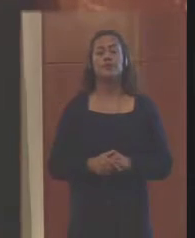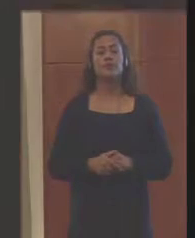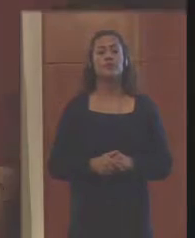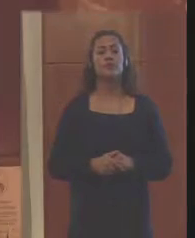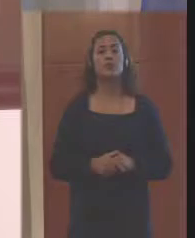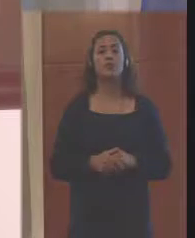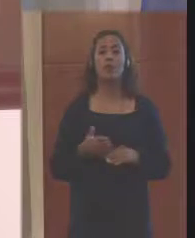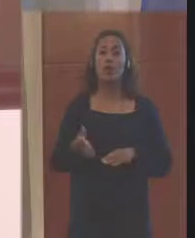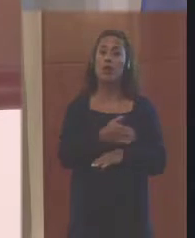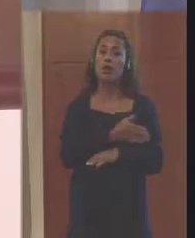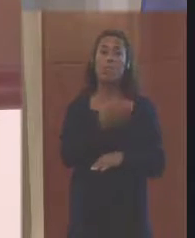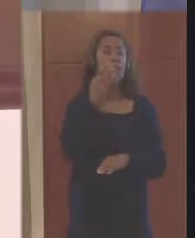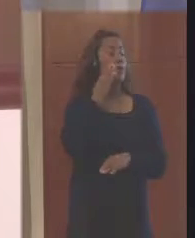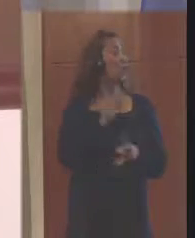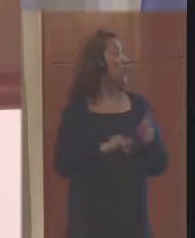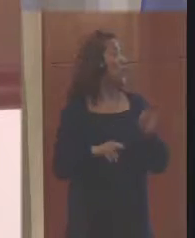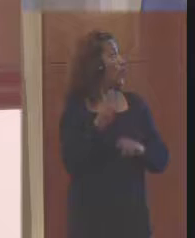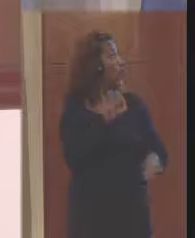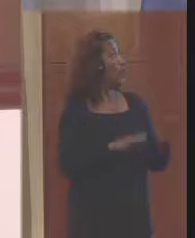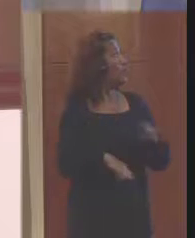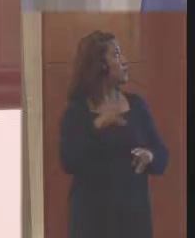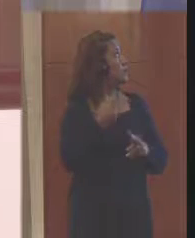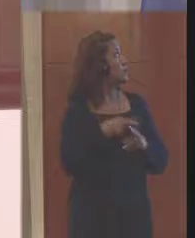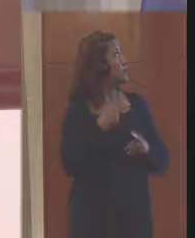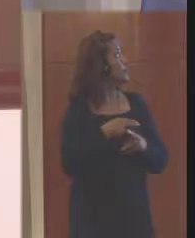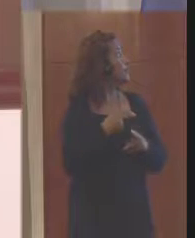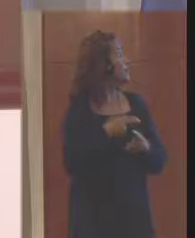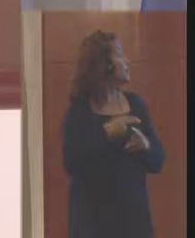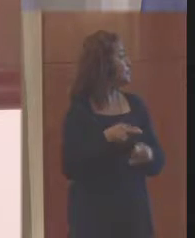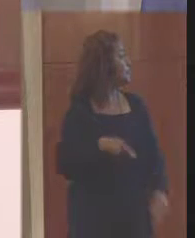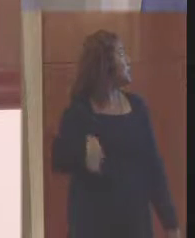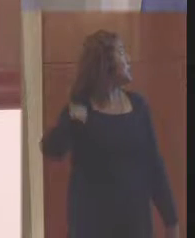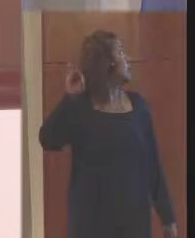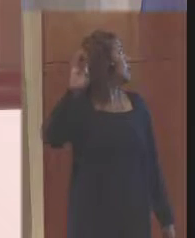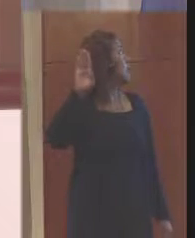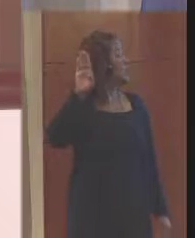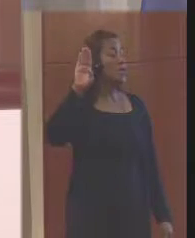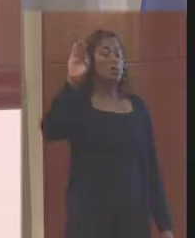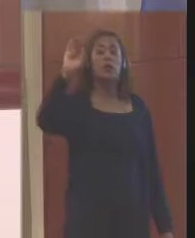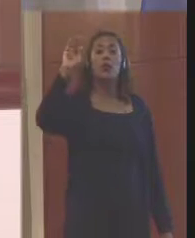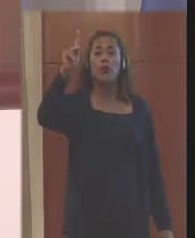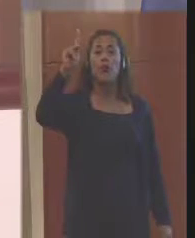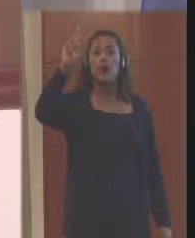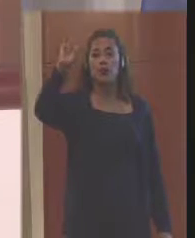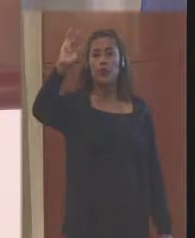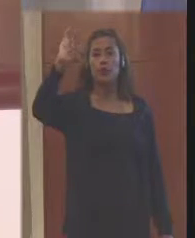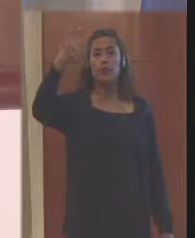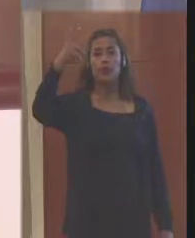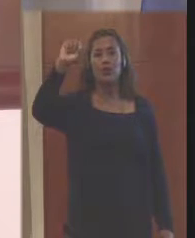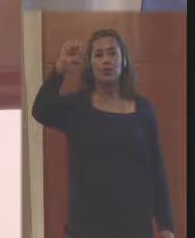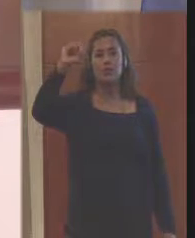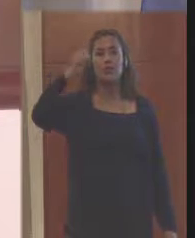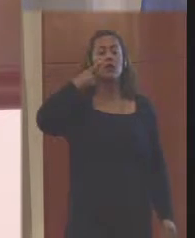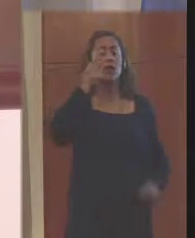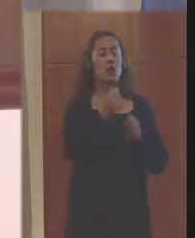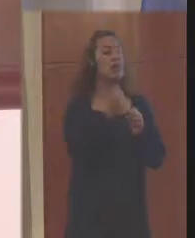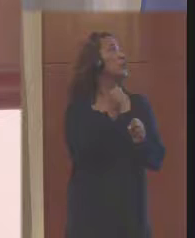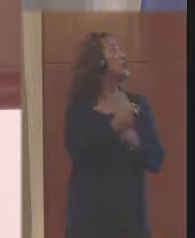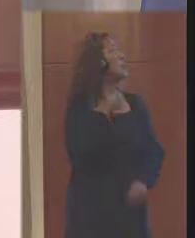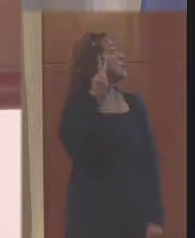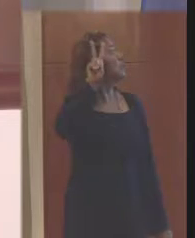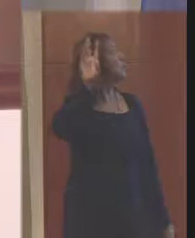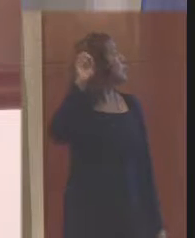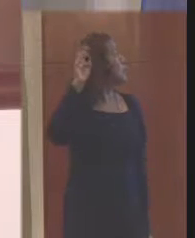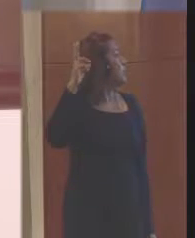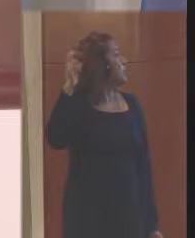Un estudio del BIS, el Bank for International Settlements, de 2012, indica cuál es